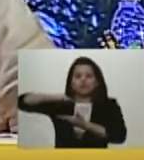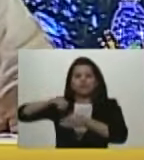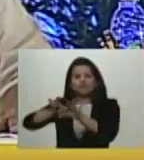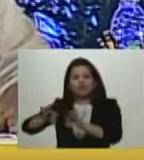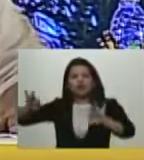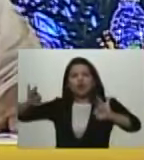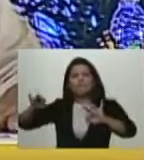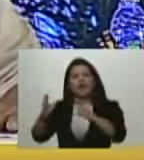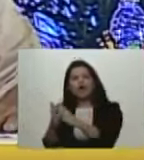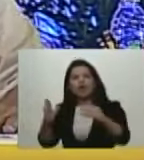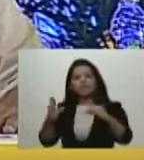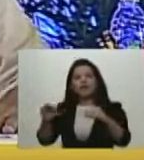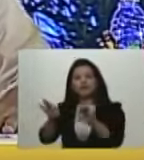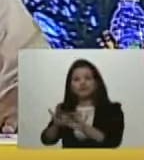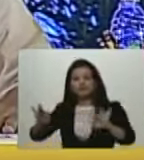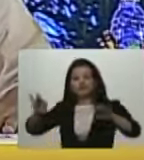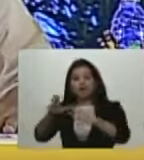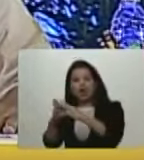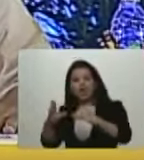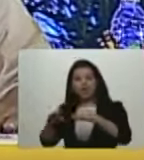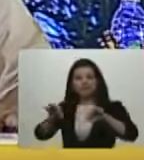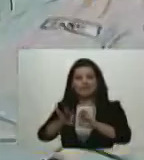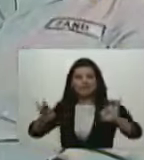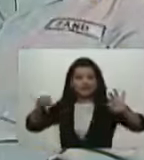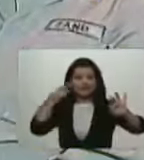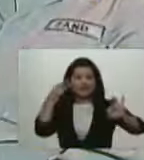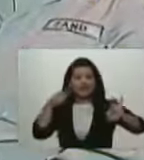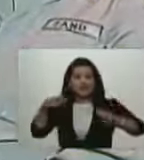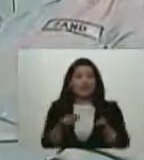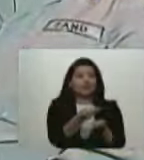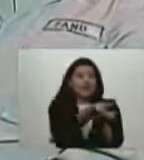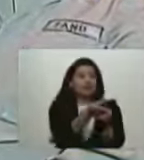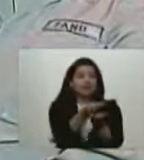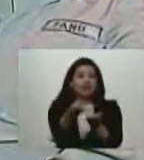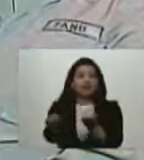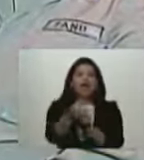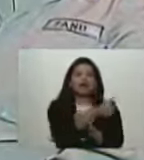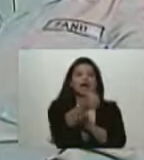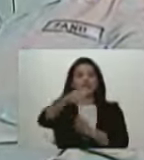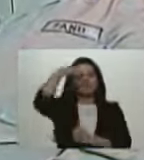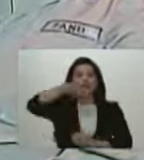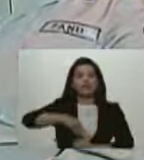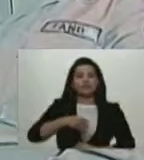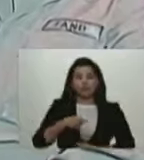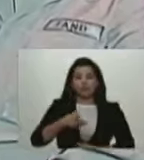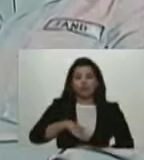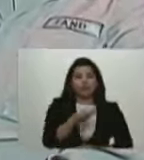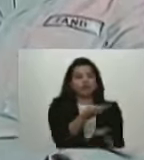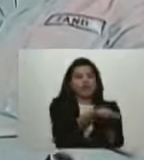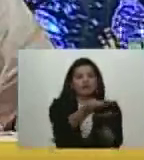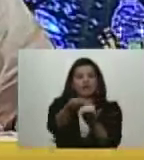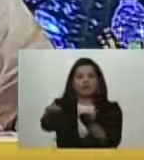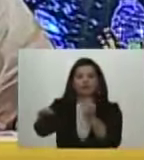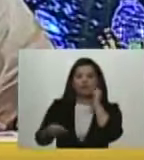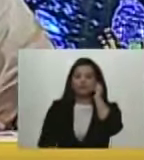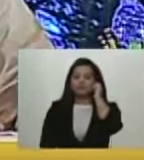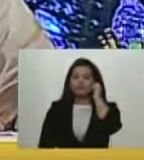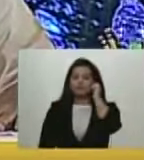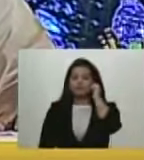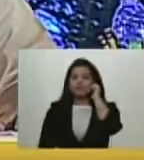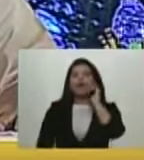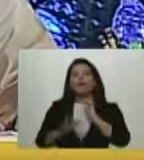Armada Nacional Bolivariana. Y además la vamos a tener como réplica para entregarla